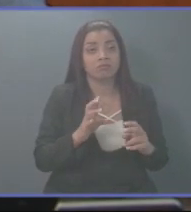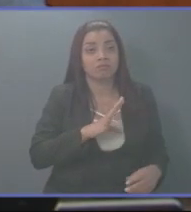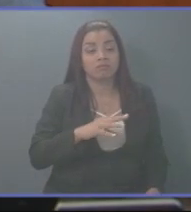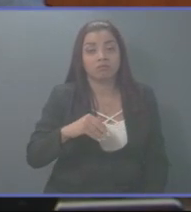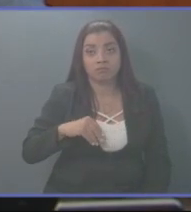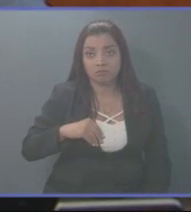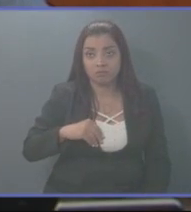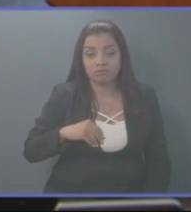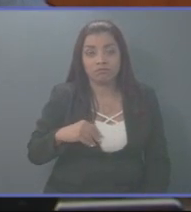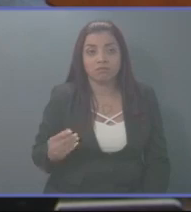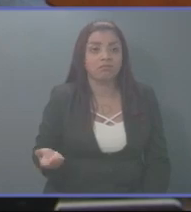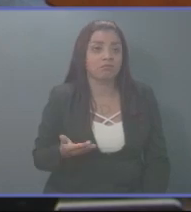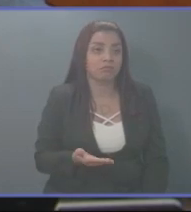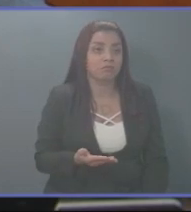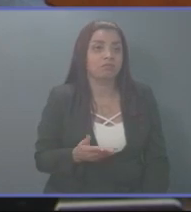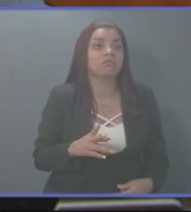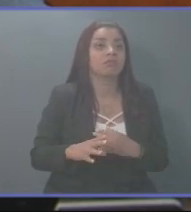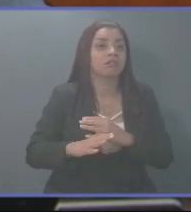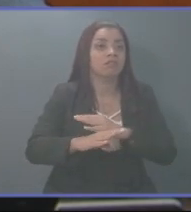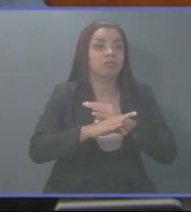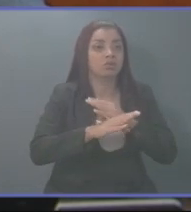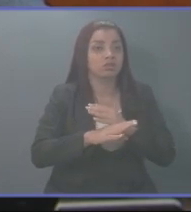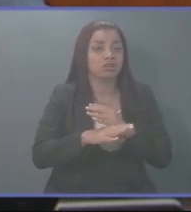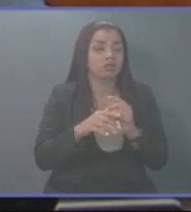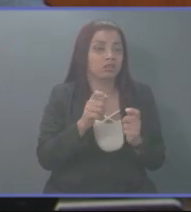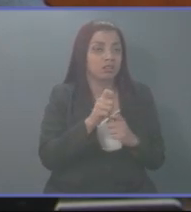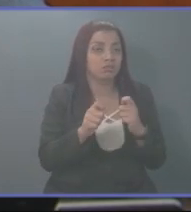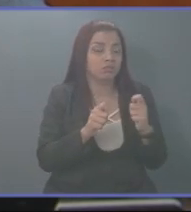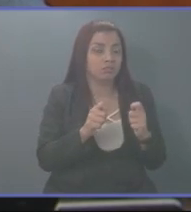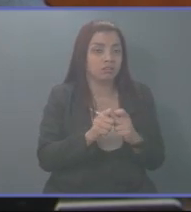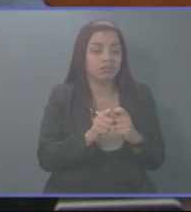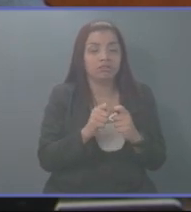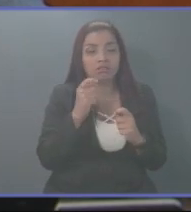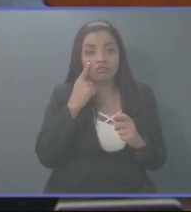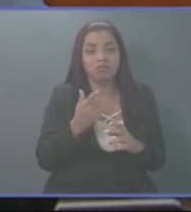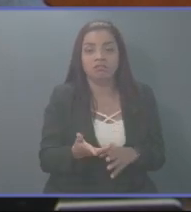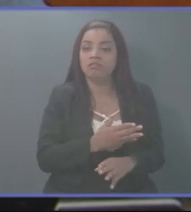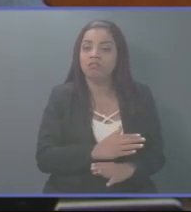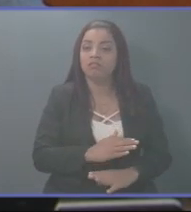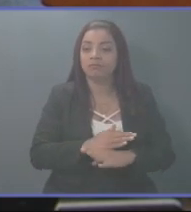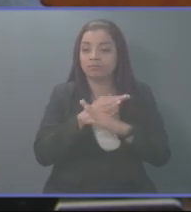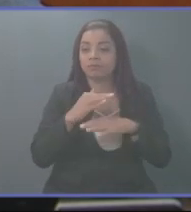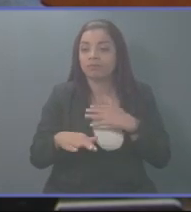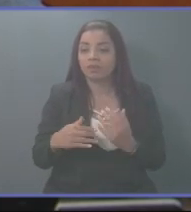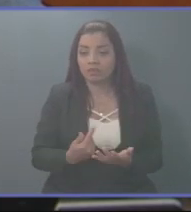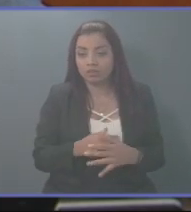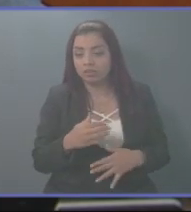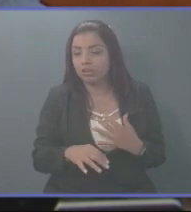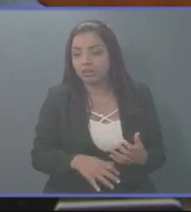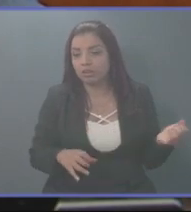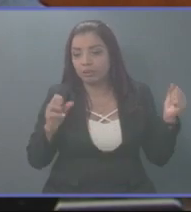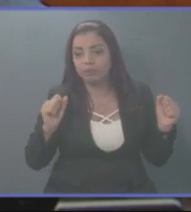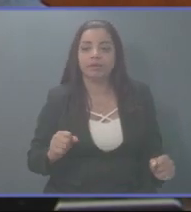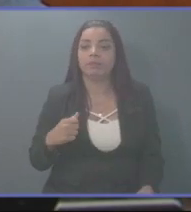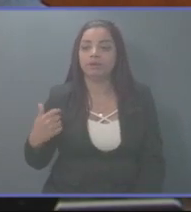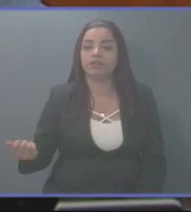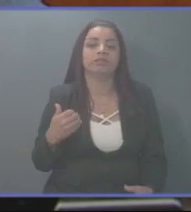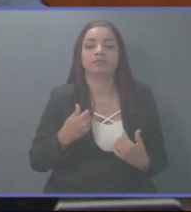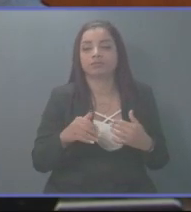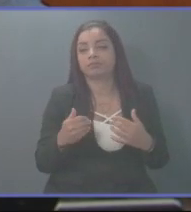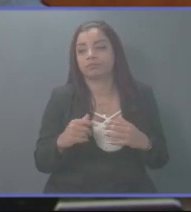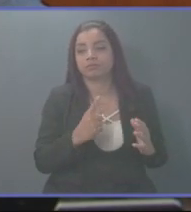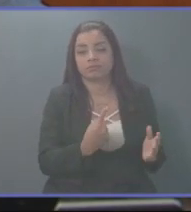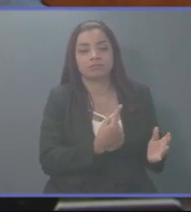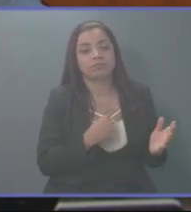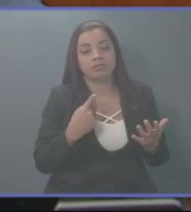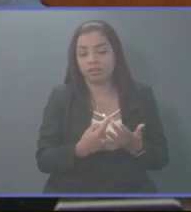familiar, a una protección especial y atención prioritaria por parte de las autoridades cuando las personas desplazadas